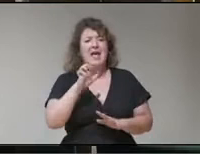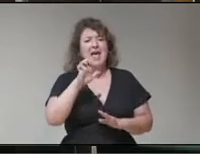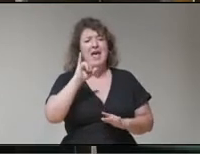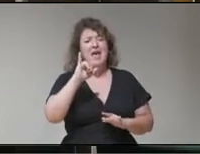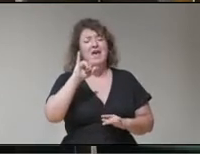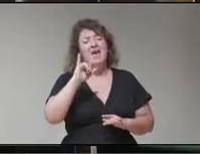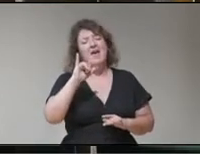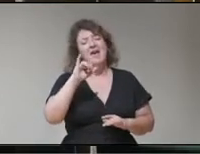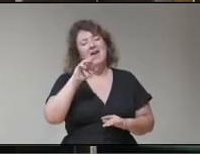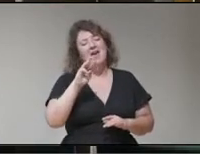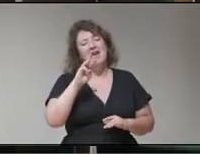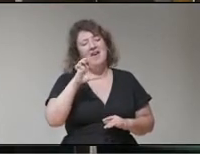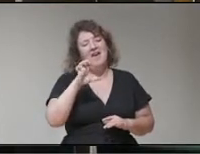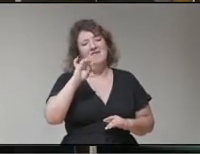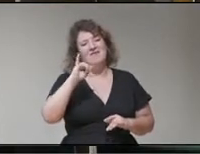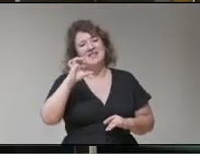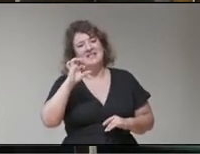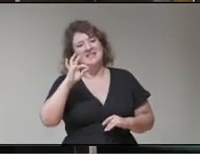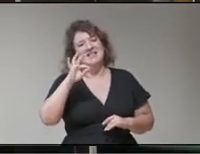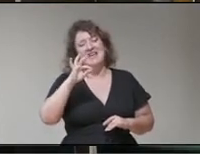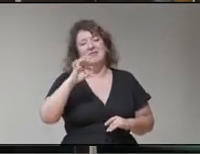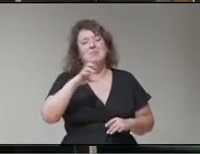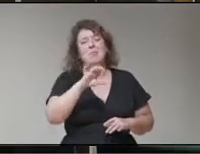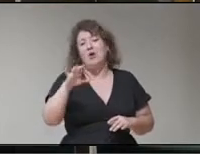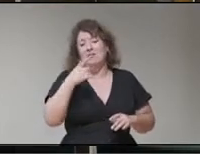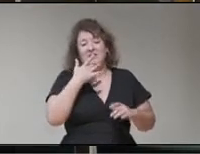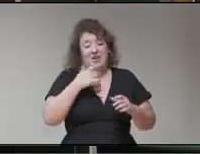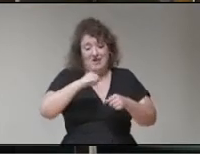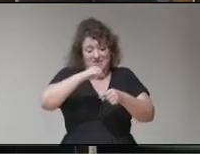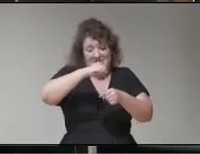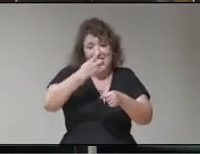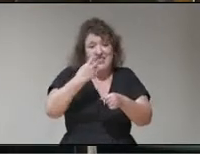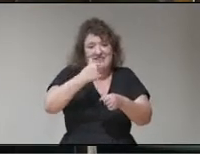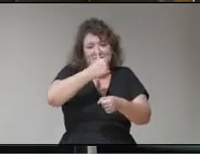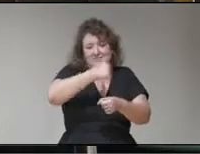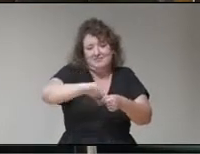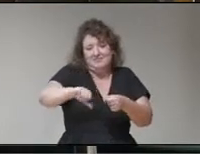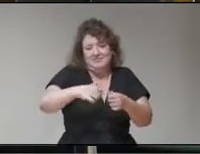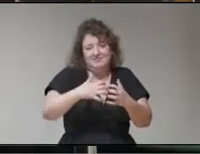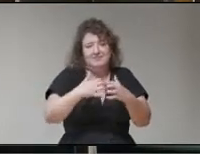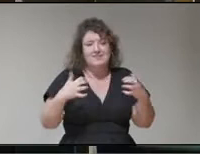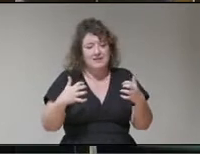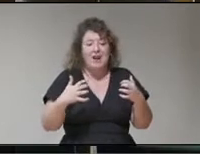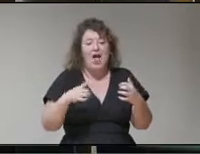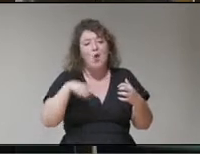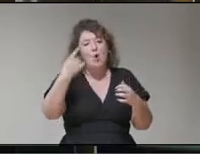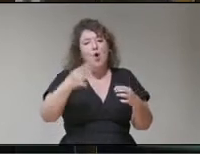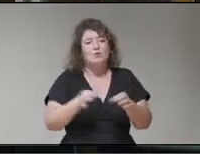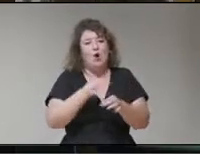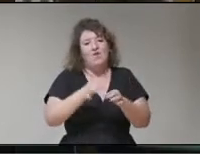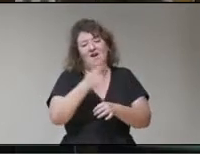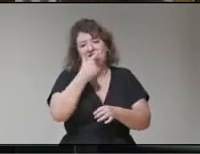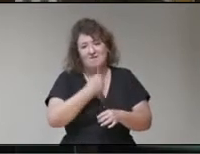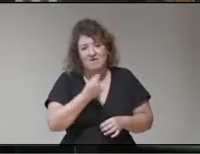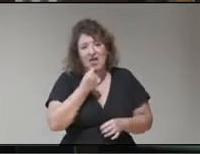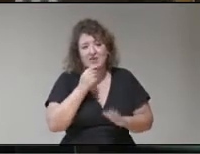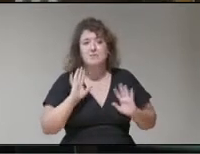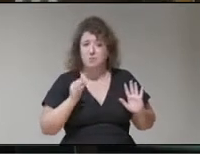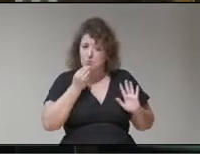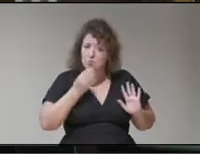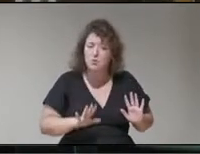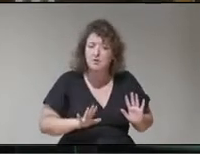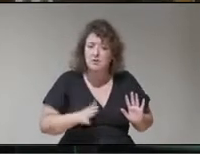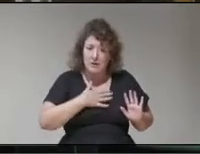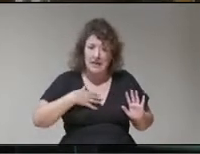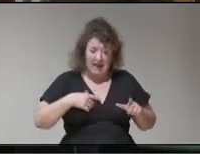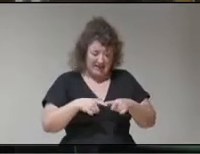episiotomías, que son desgarros pero simplemente cortados con un bisturí porque luego a la hora de coser es más fácil. Muy bien, si tú tienes un